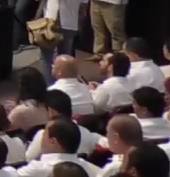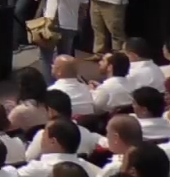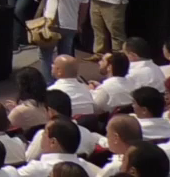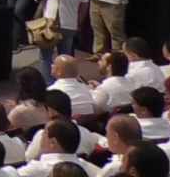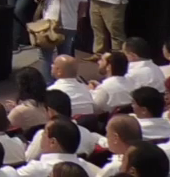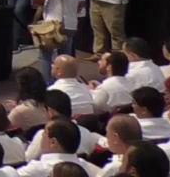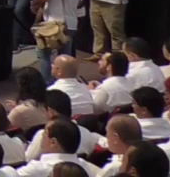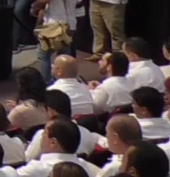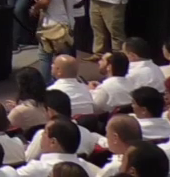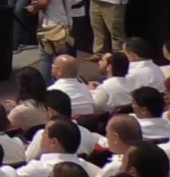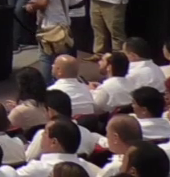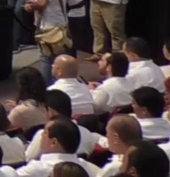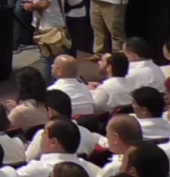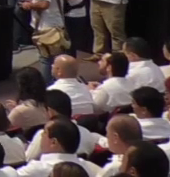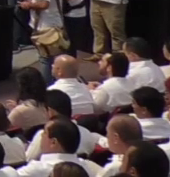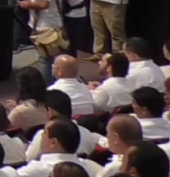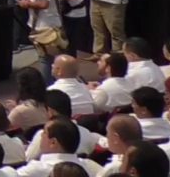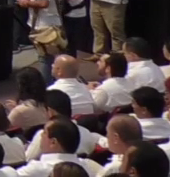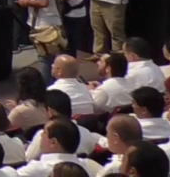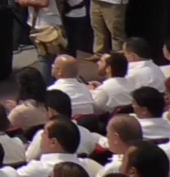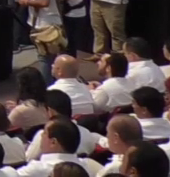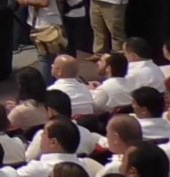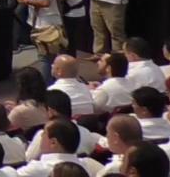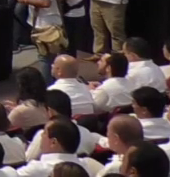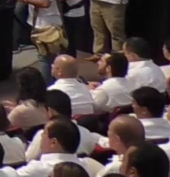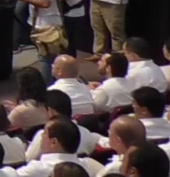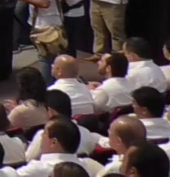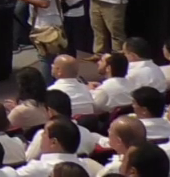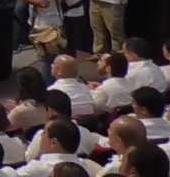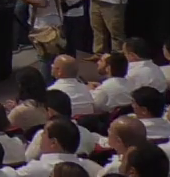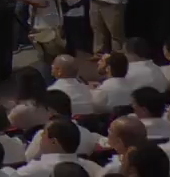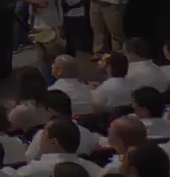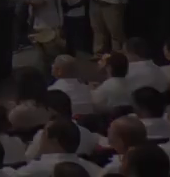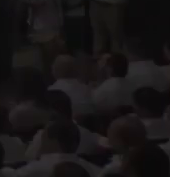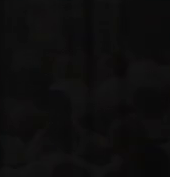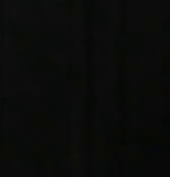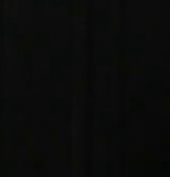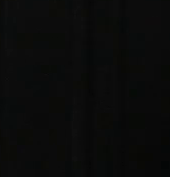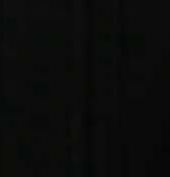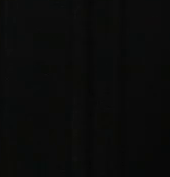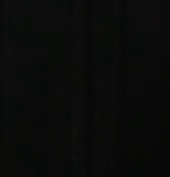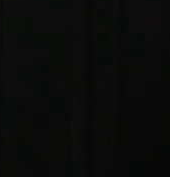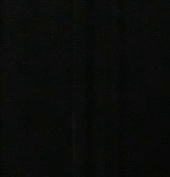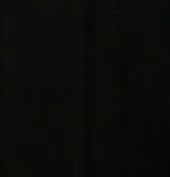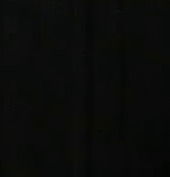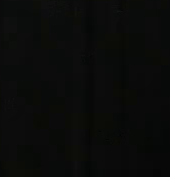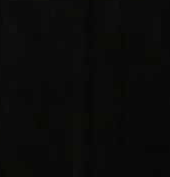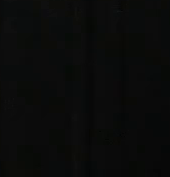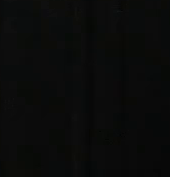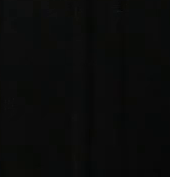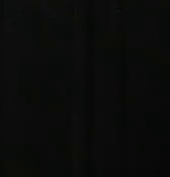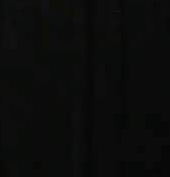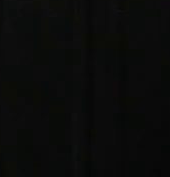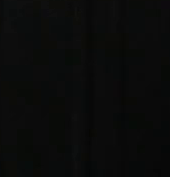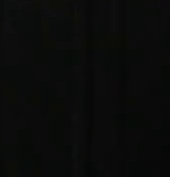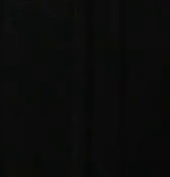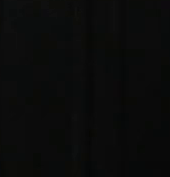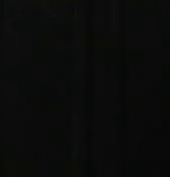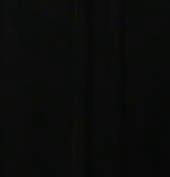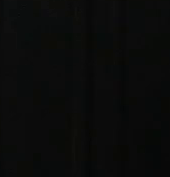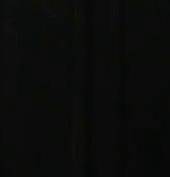con autoridad legal y moral es guiar dirigir el